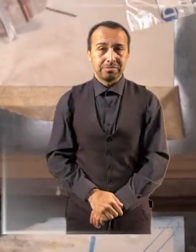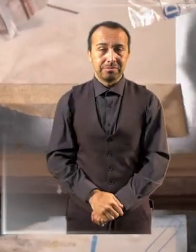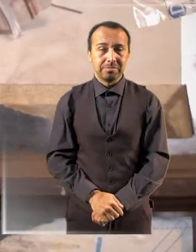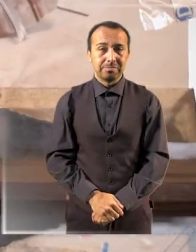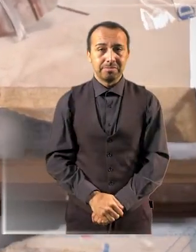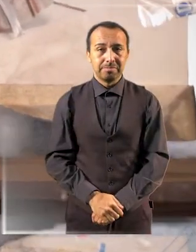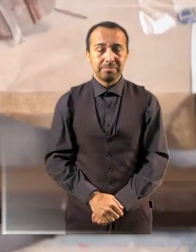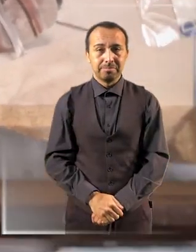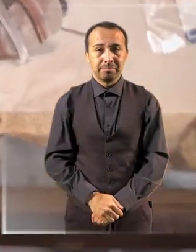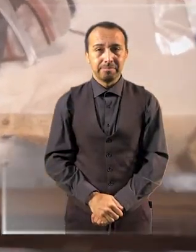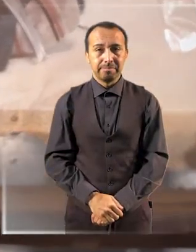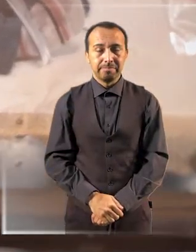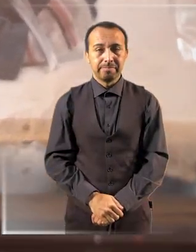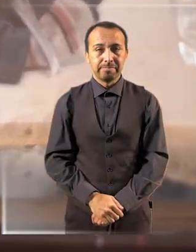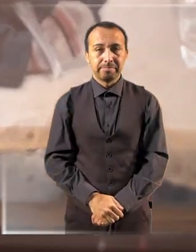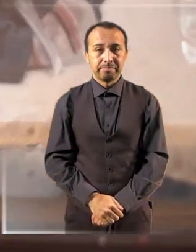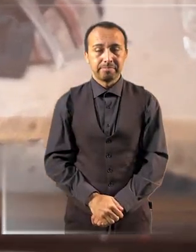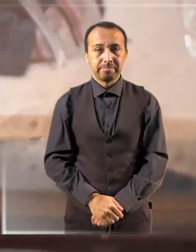largo.